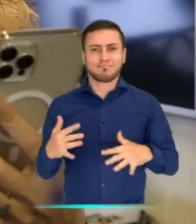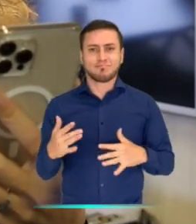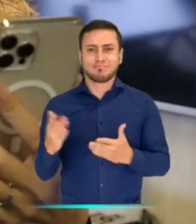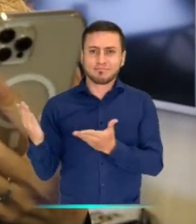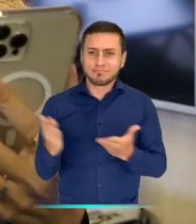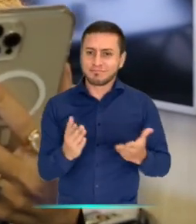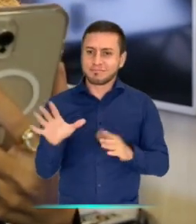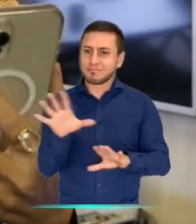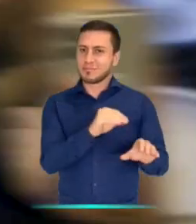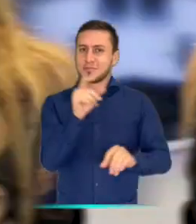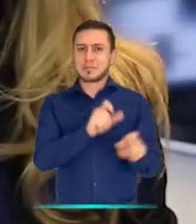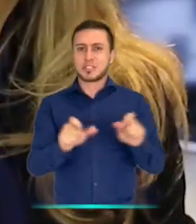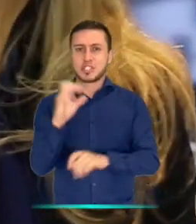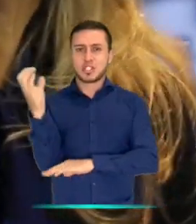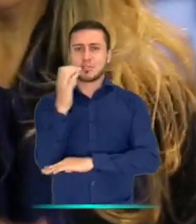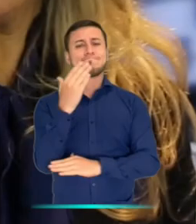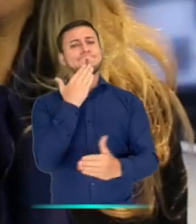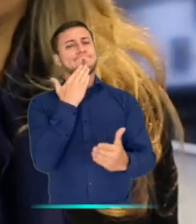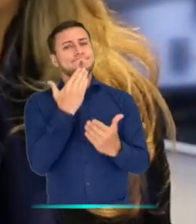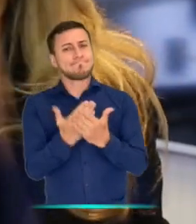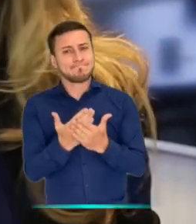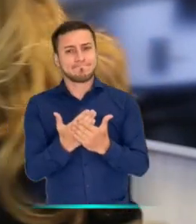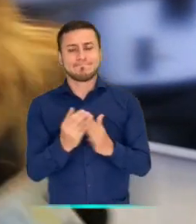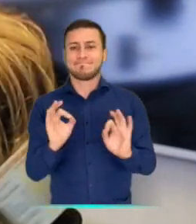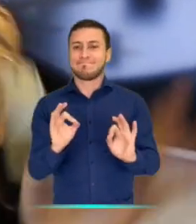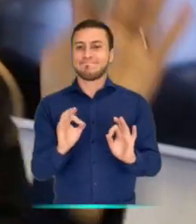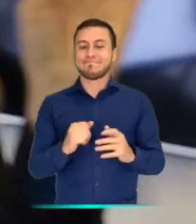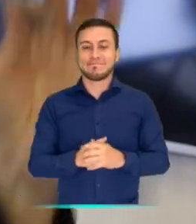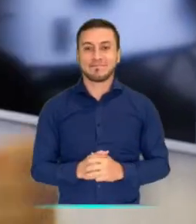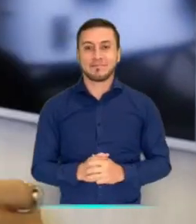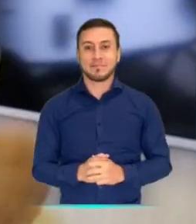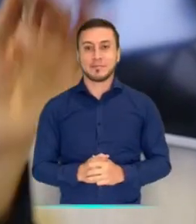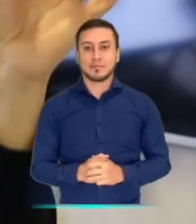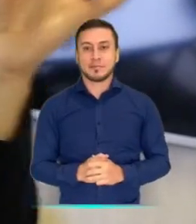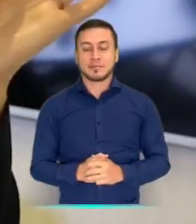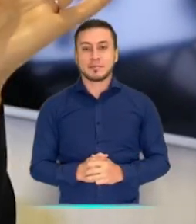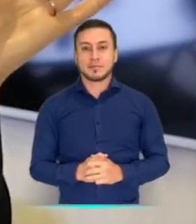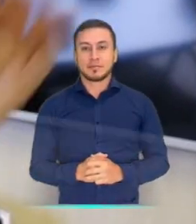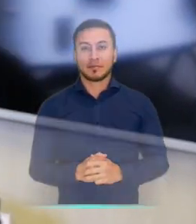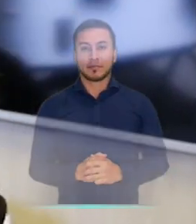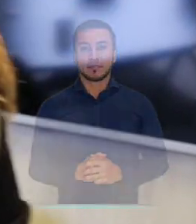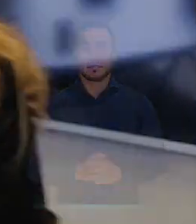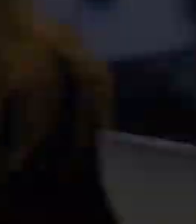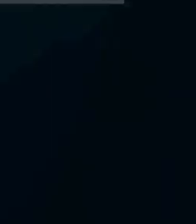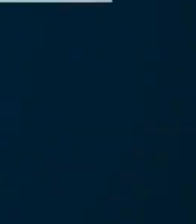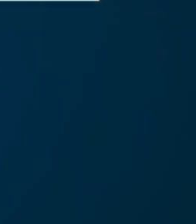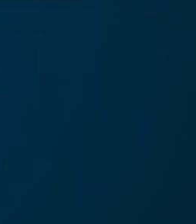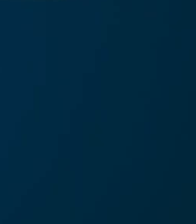esperan a todos los colombianos. Muchísimas gracias y estoy muy feliz con mi nueva cédula digital.